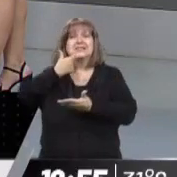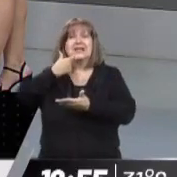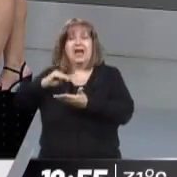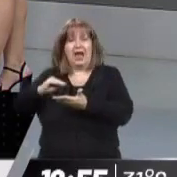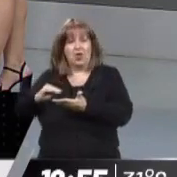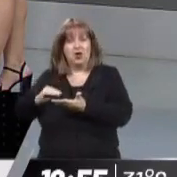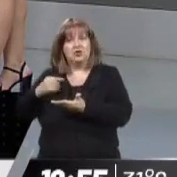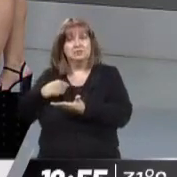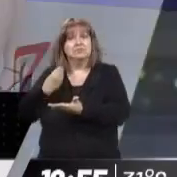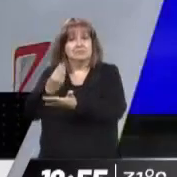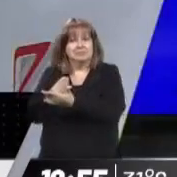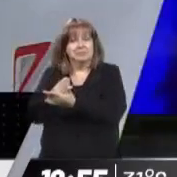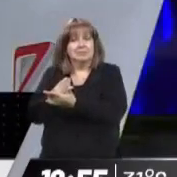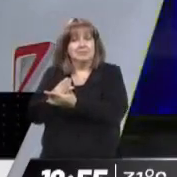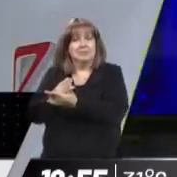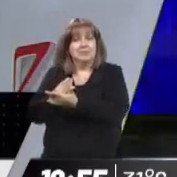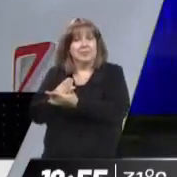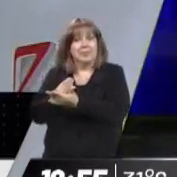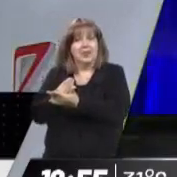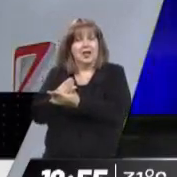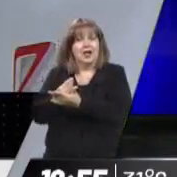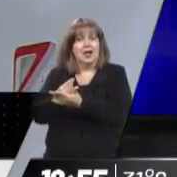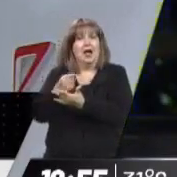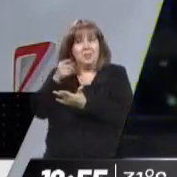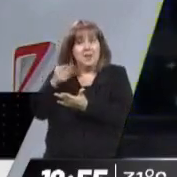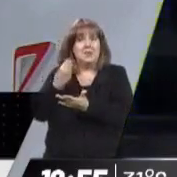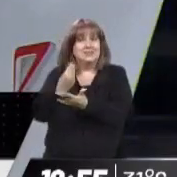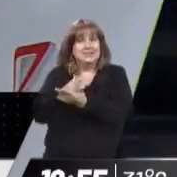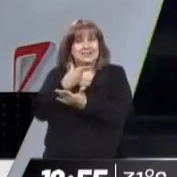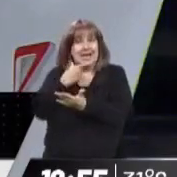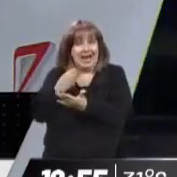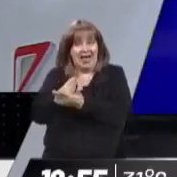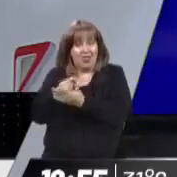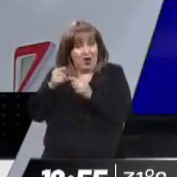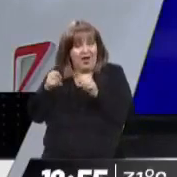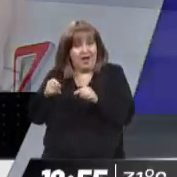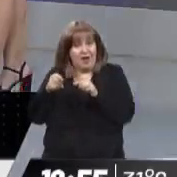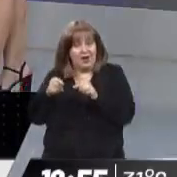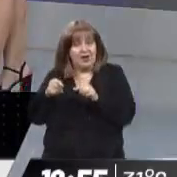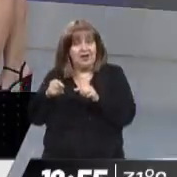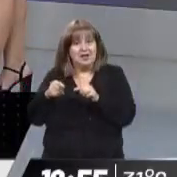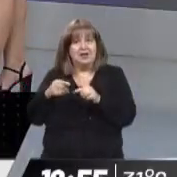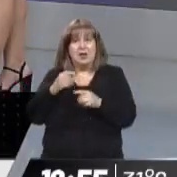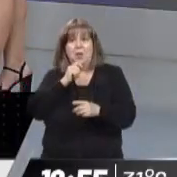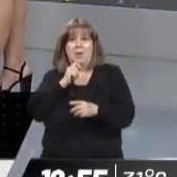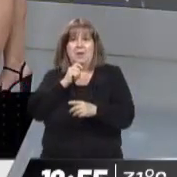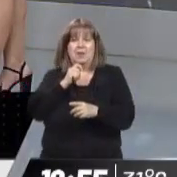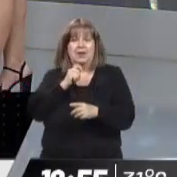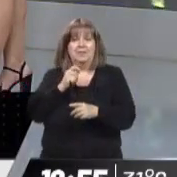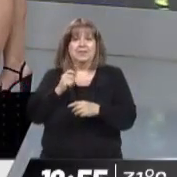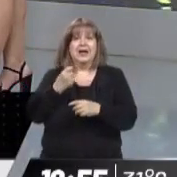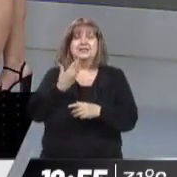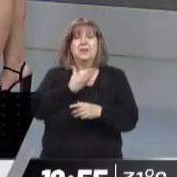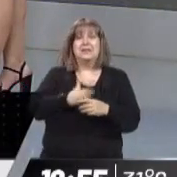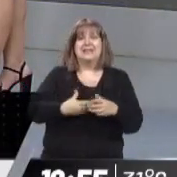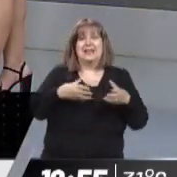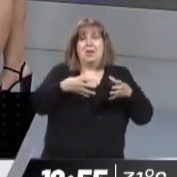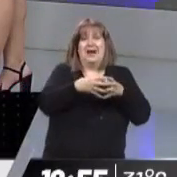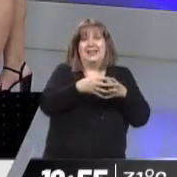partido mismo, y es allí donde hace esta canción. O sea, la verdad casi es presidenta, Katia. Casi es presidente,